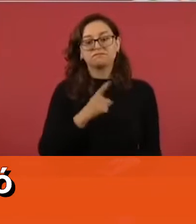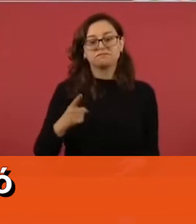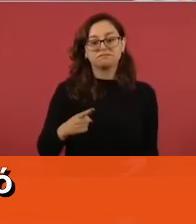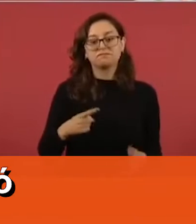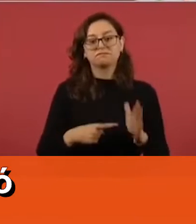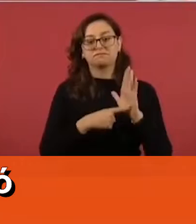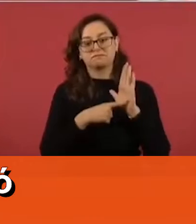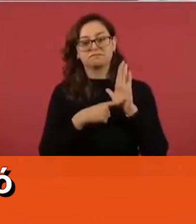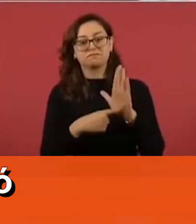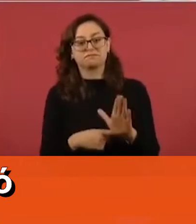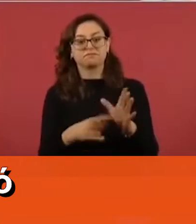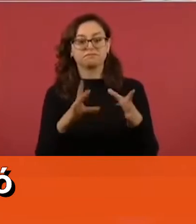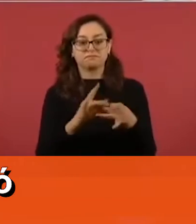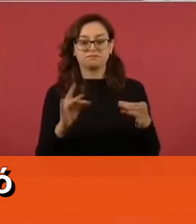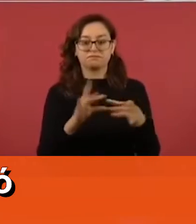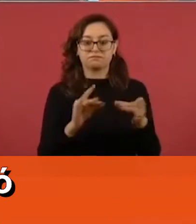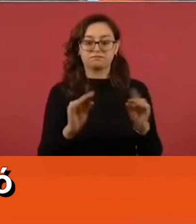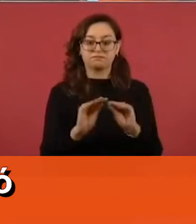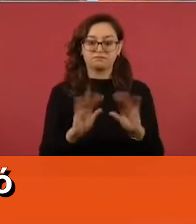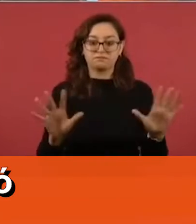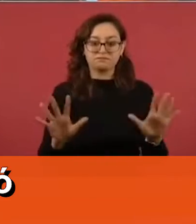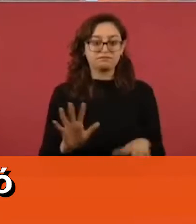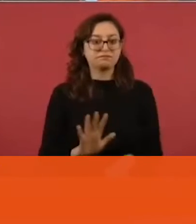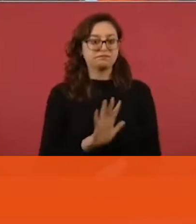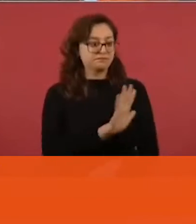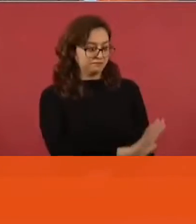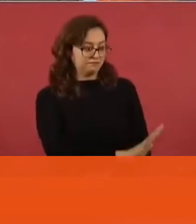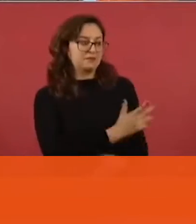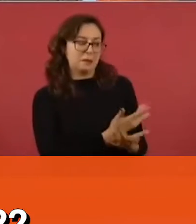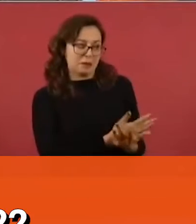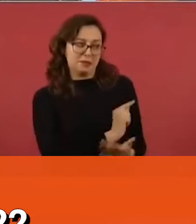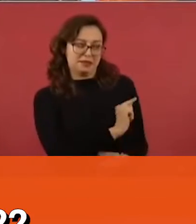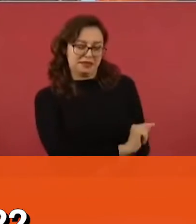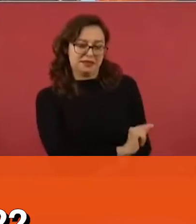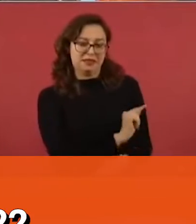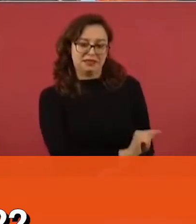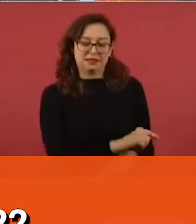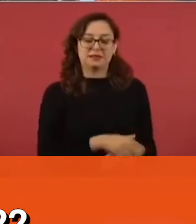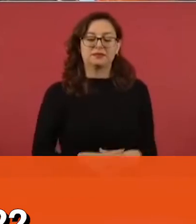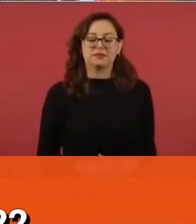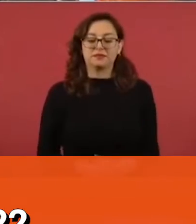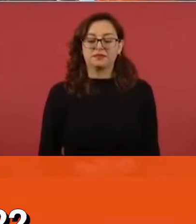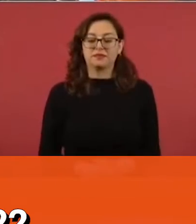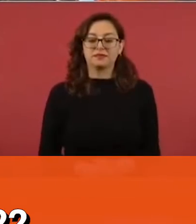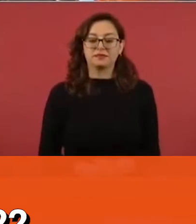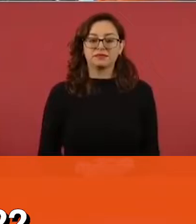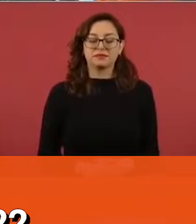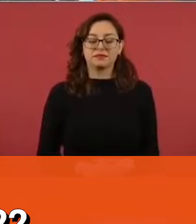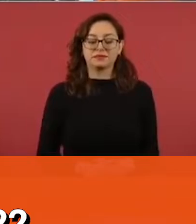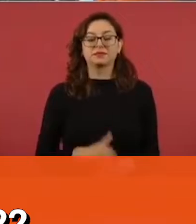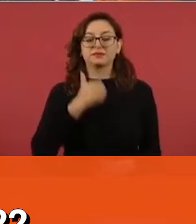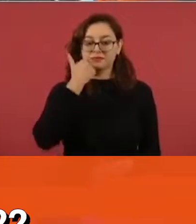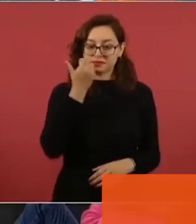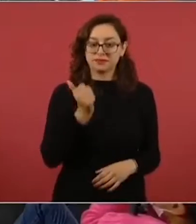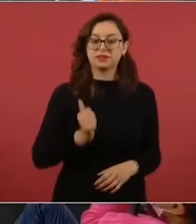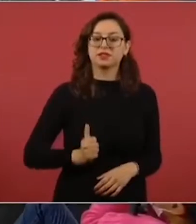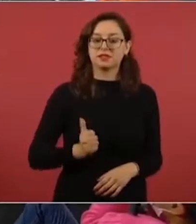Antes de que, espérame, porque quiero aprovechar también, ayer dije